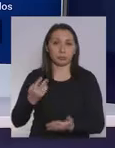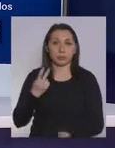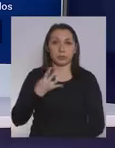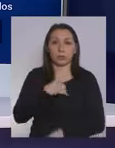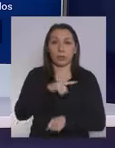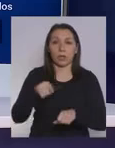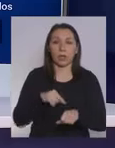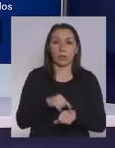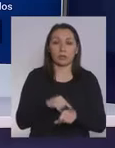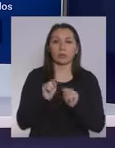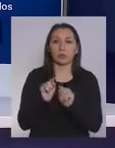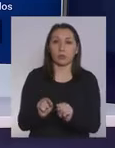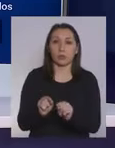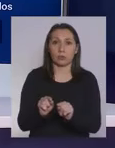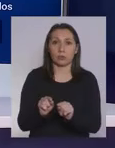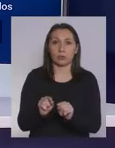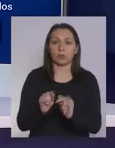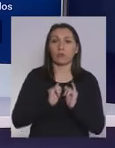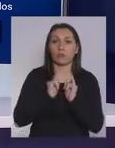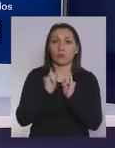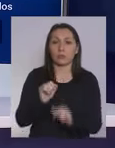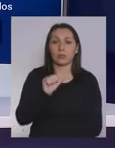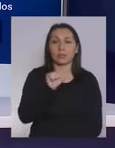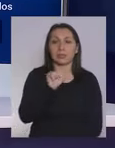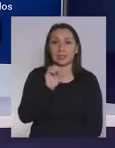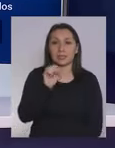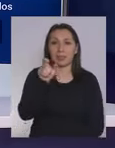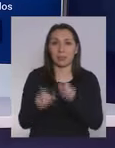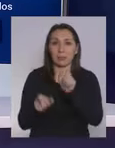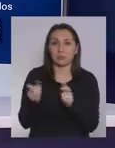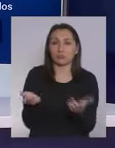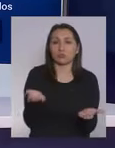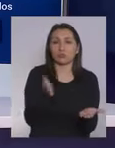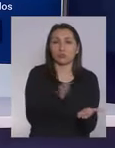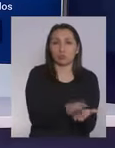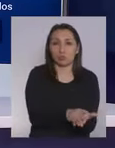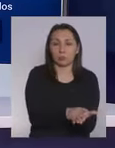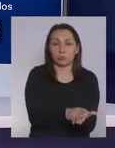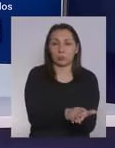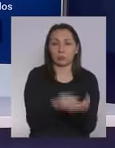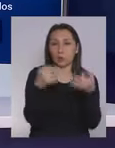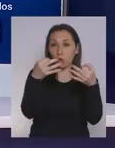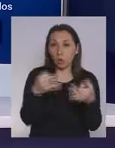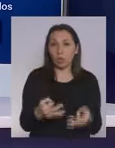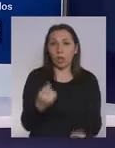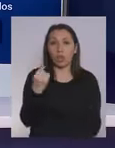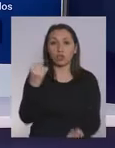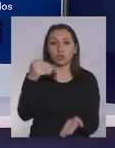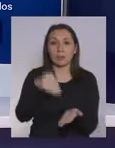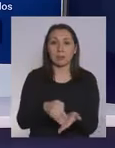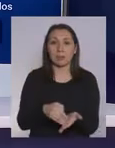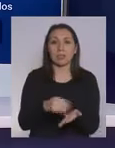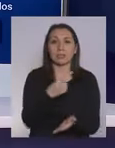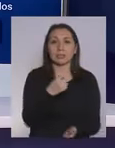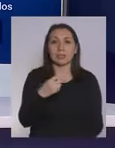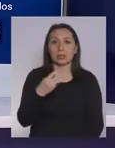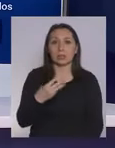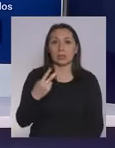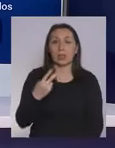horas se informan 60 personas fallecidas totalizando 11.132